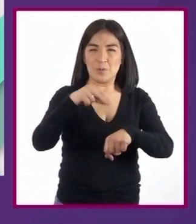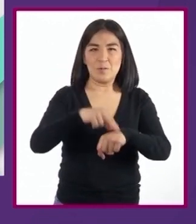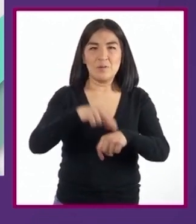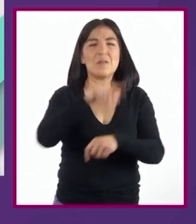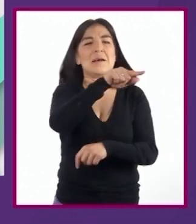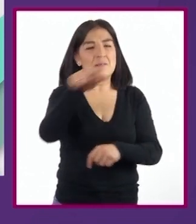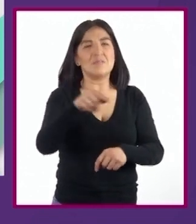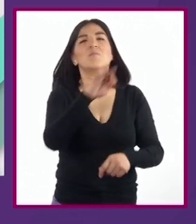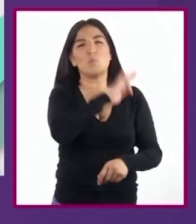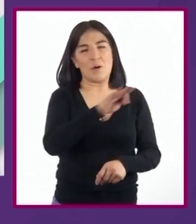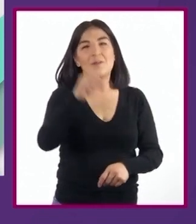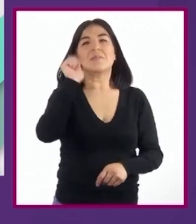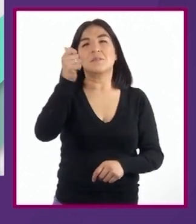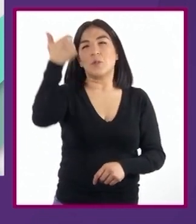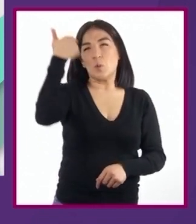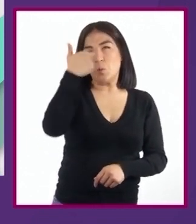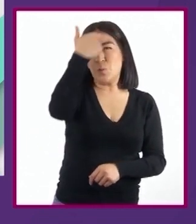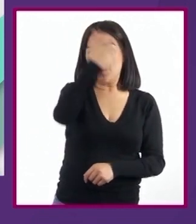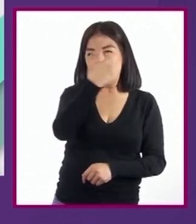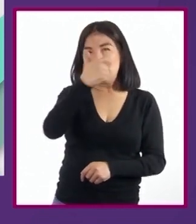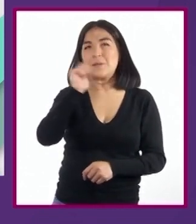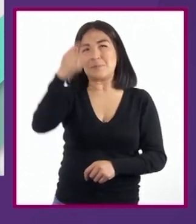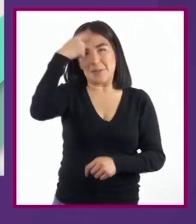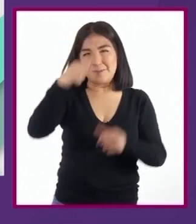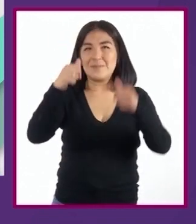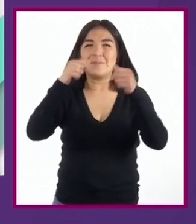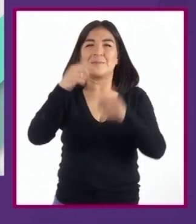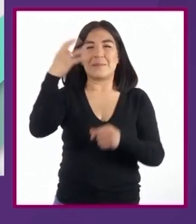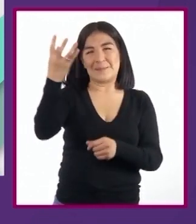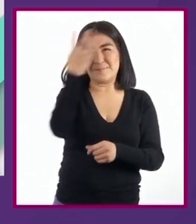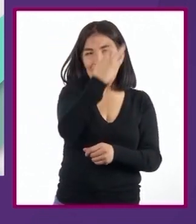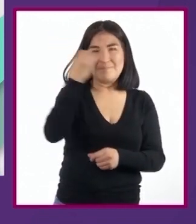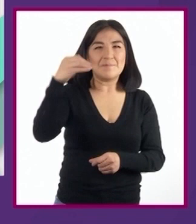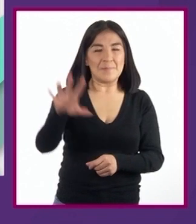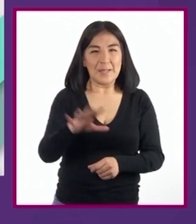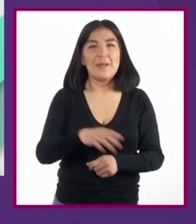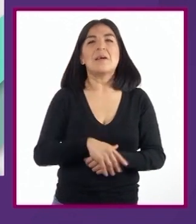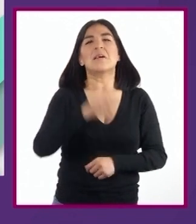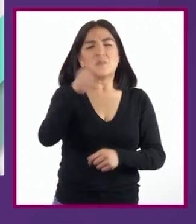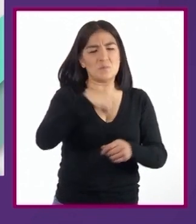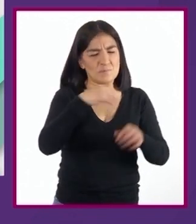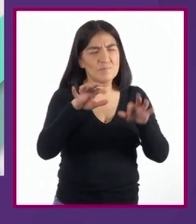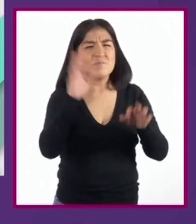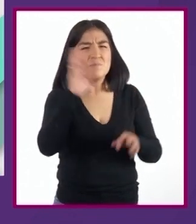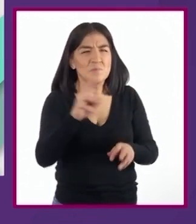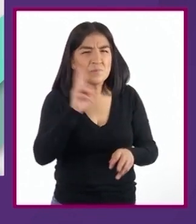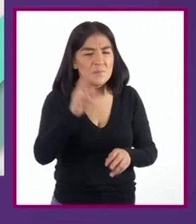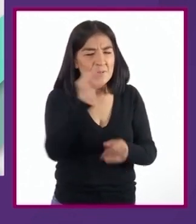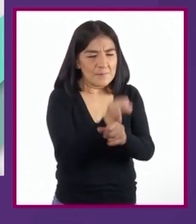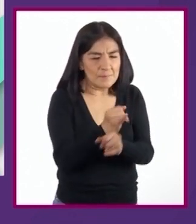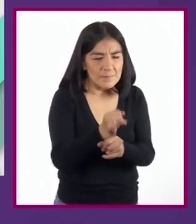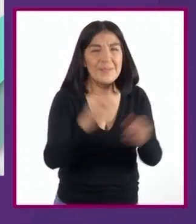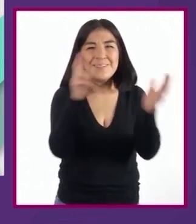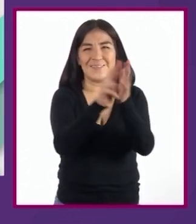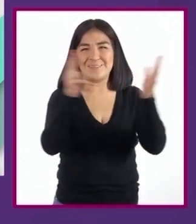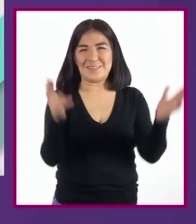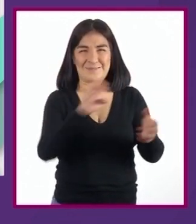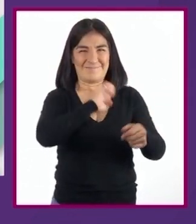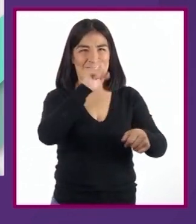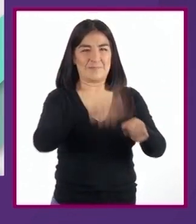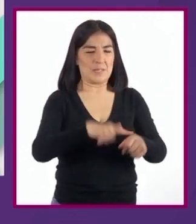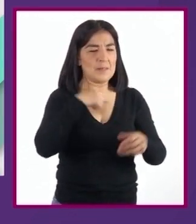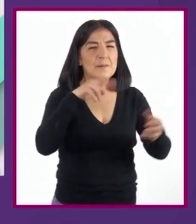láser. Para tomar la mejor decisión, investigué y encontré la siguiente información en una revista especializada. Los